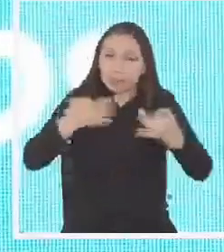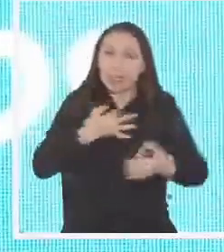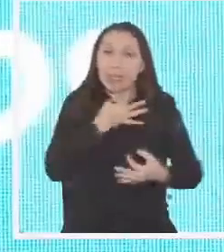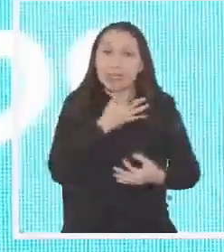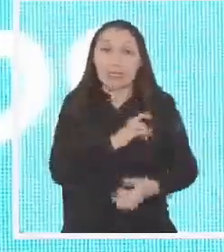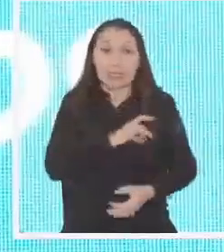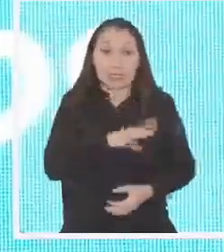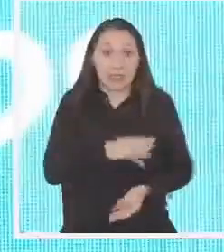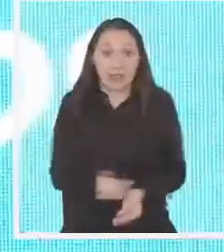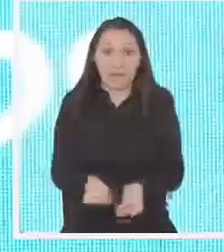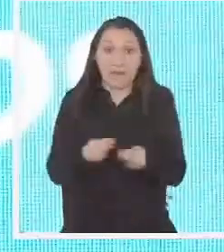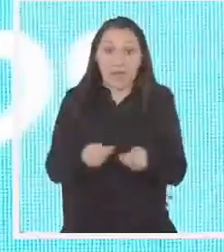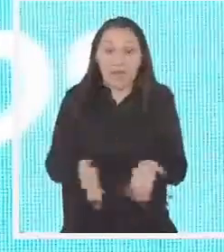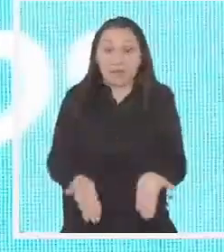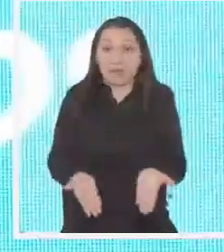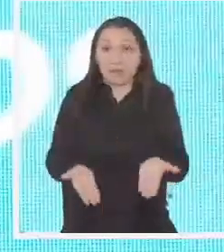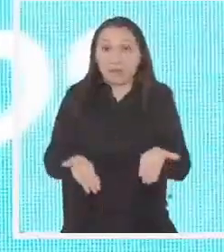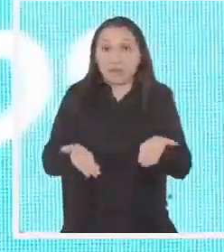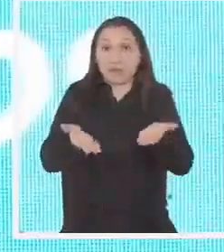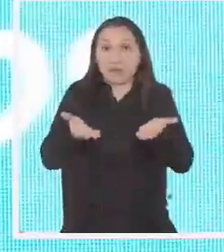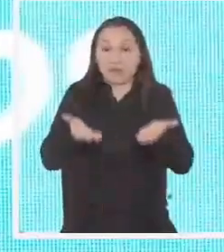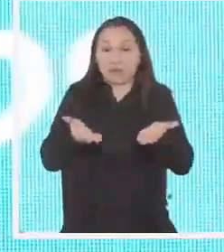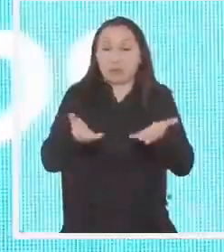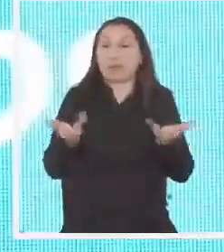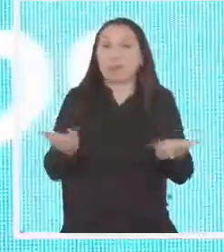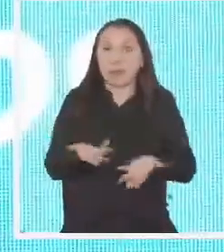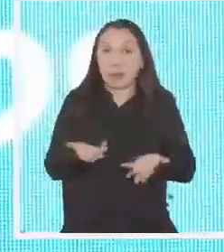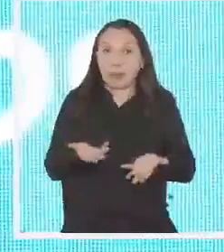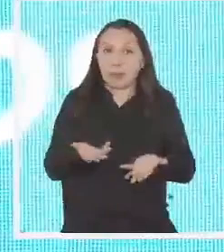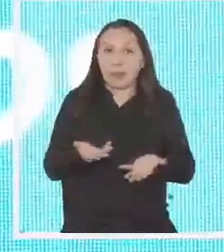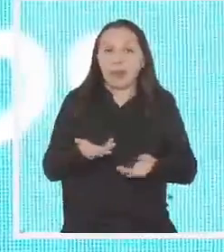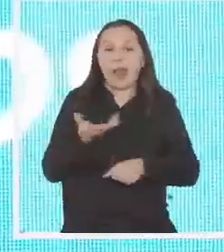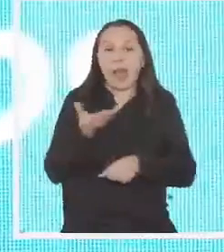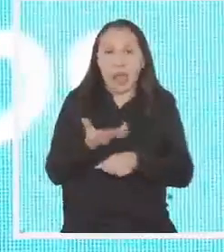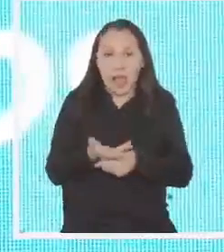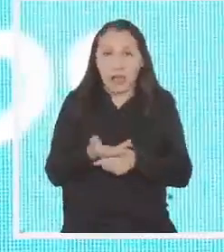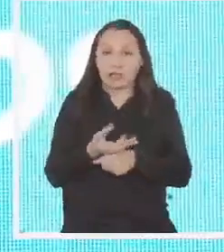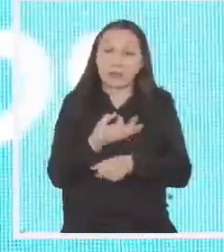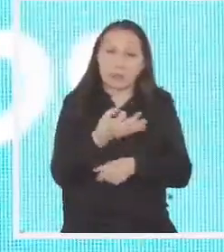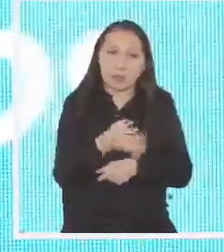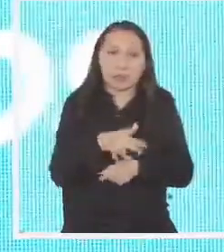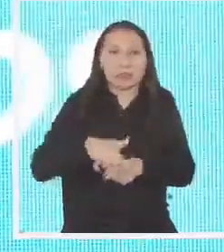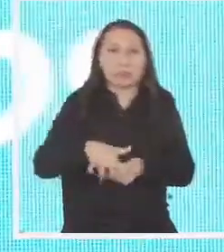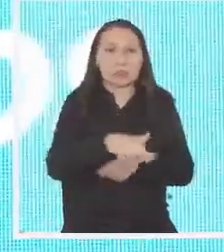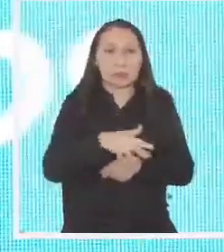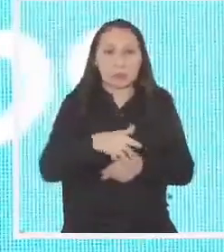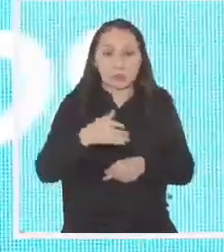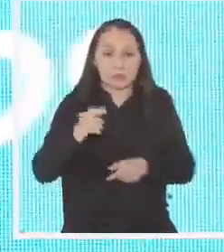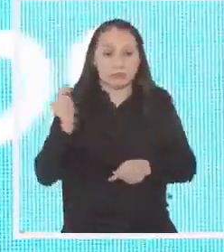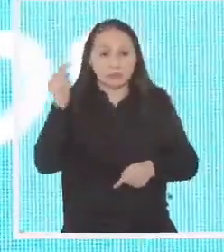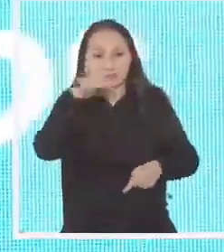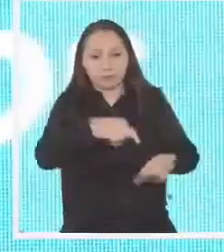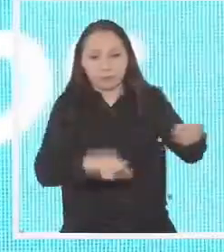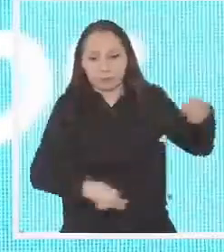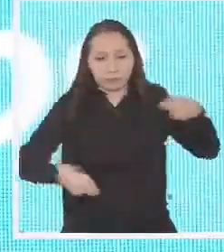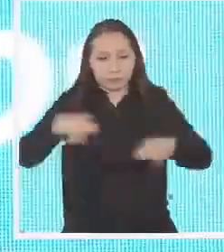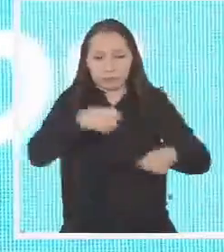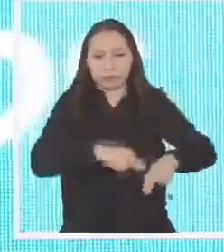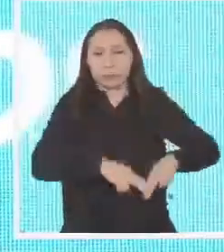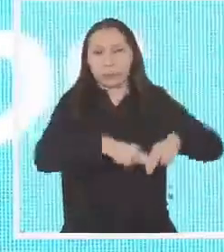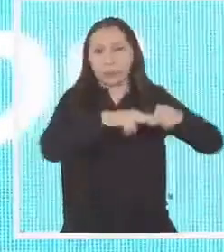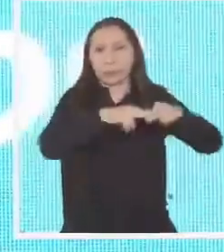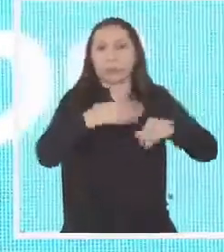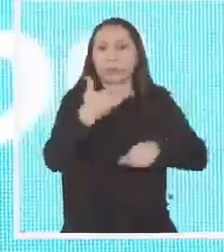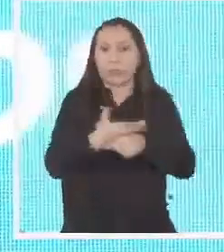de que a Chile le vaya bien es que hayan, por cierto, condiciones para invertir, para